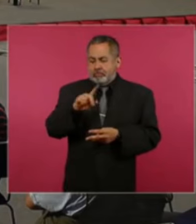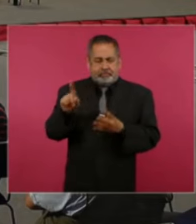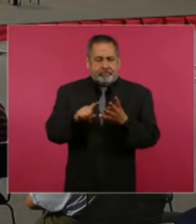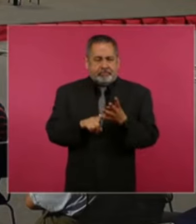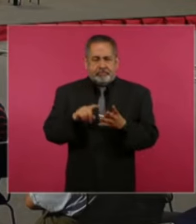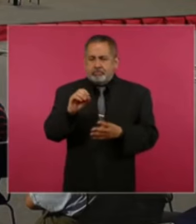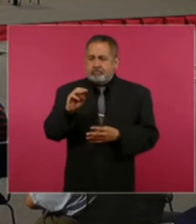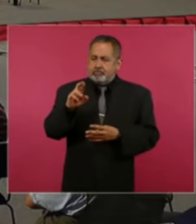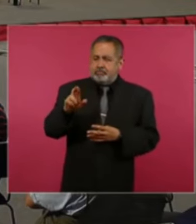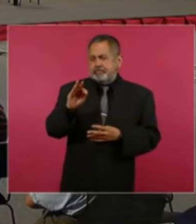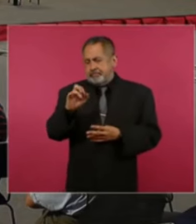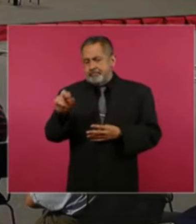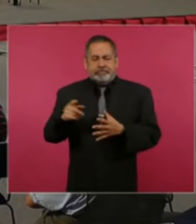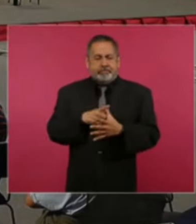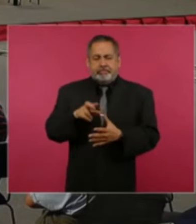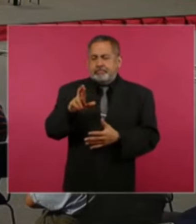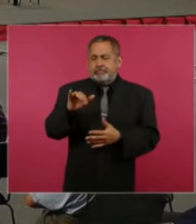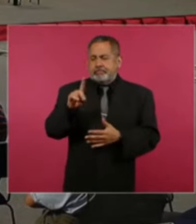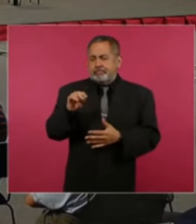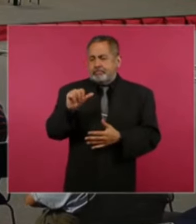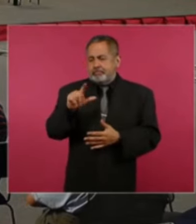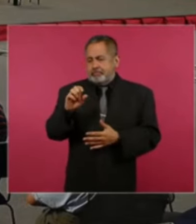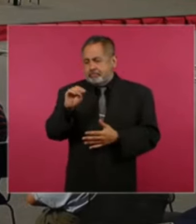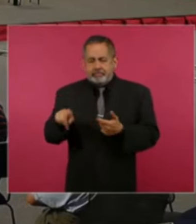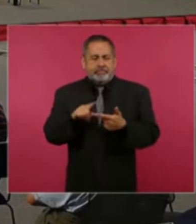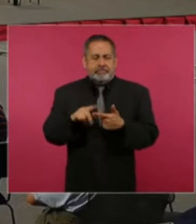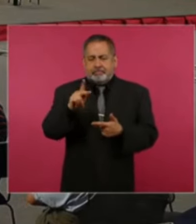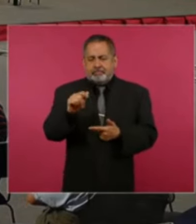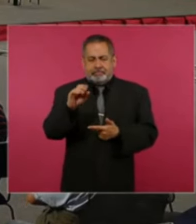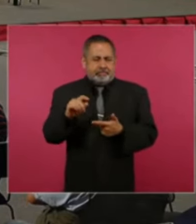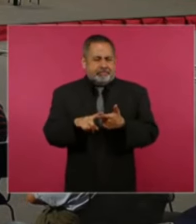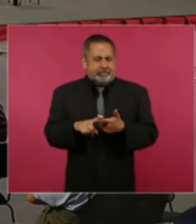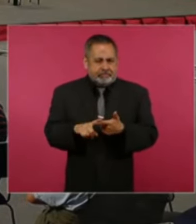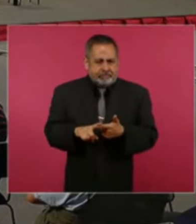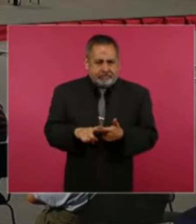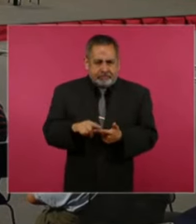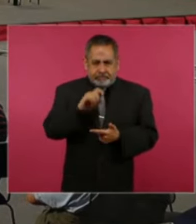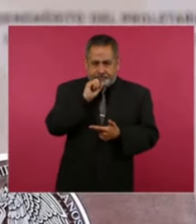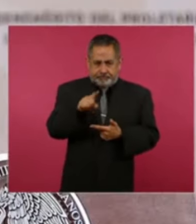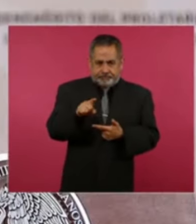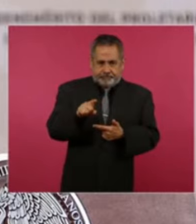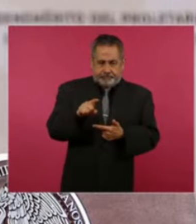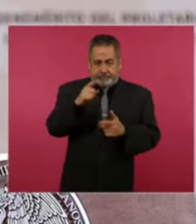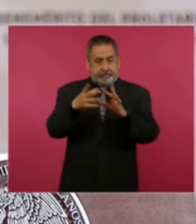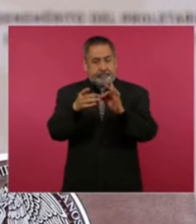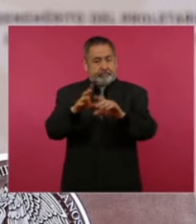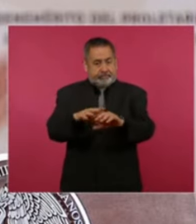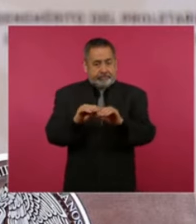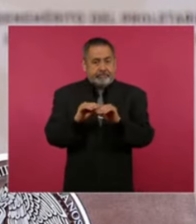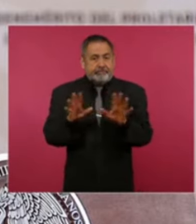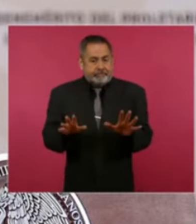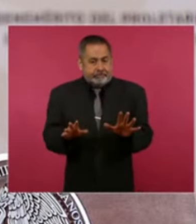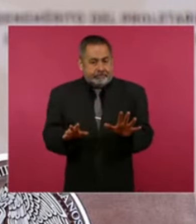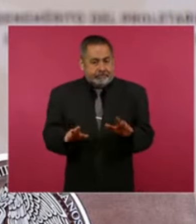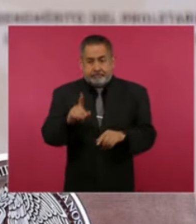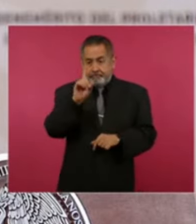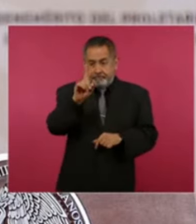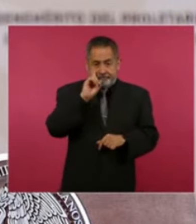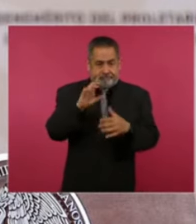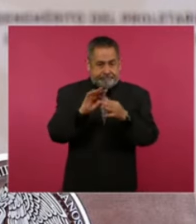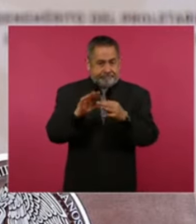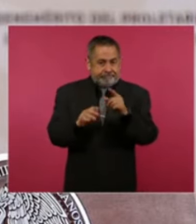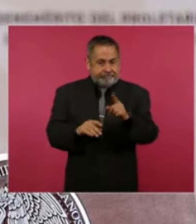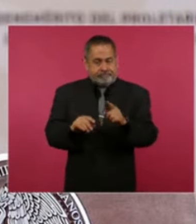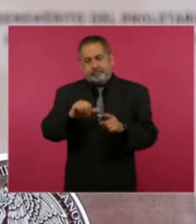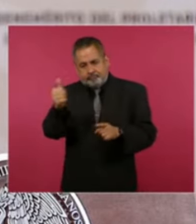Omar Fierro, Ricardo Alemán, por supuesto, Pablo Masluf. Y hay que decir una cosa, para aclarar esto, bueno, más bien, primero vamos